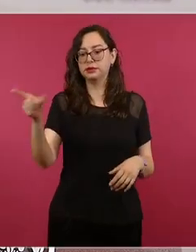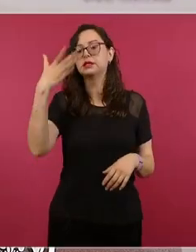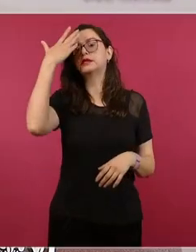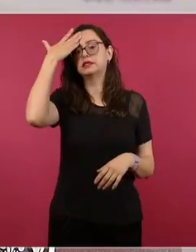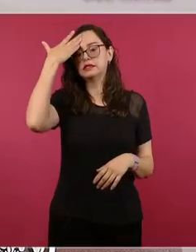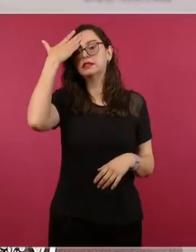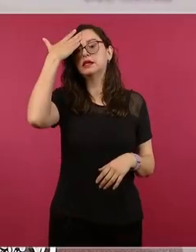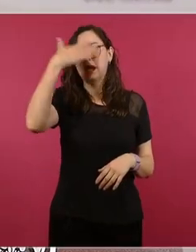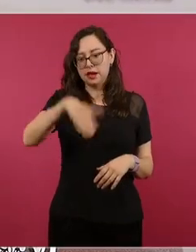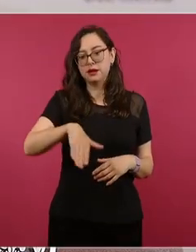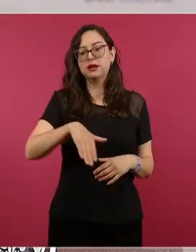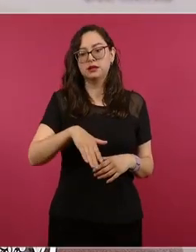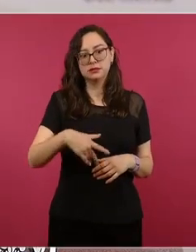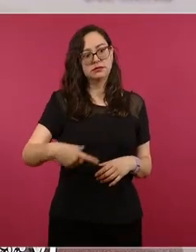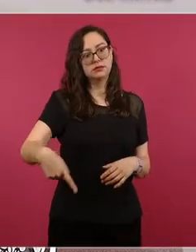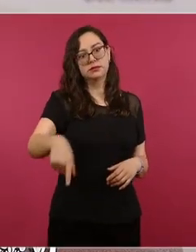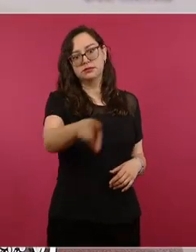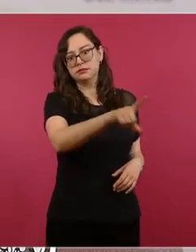porque